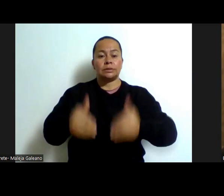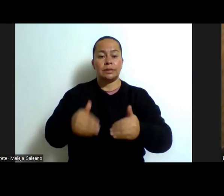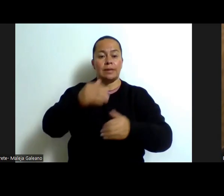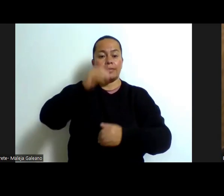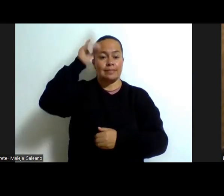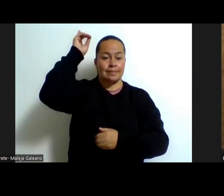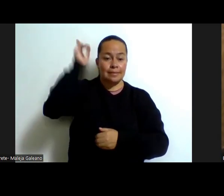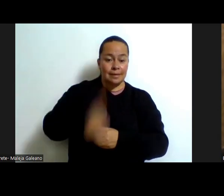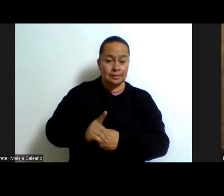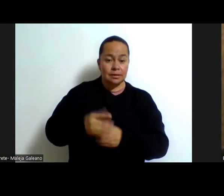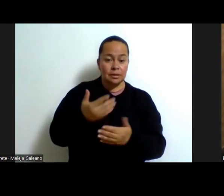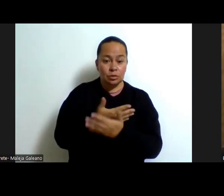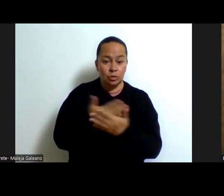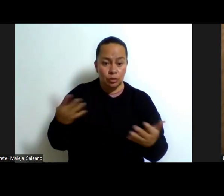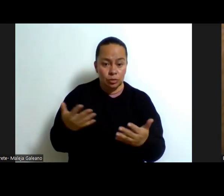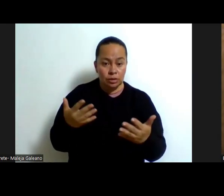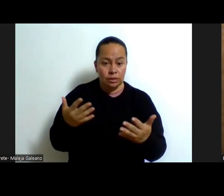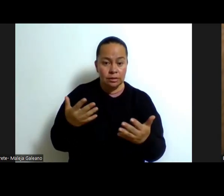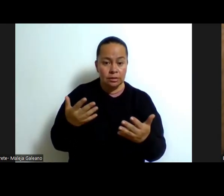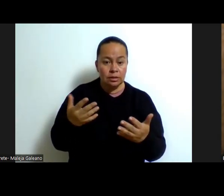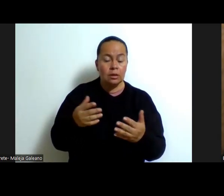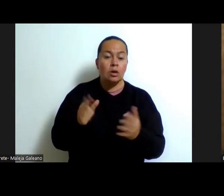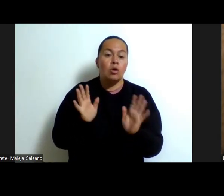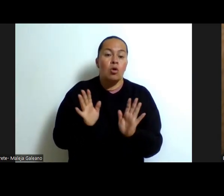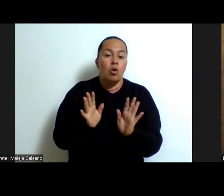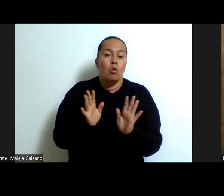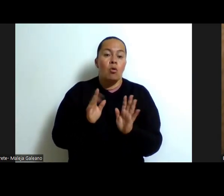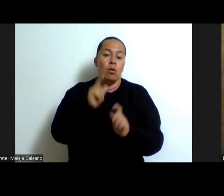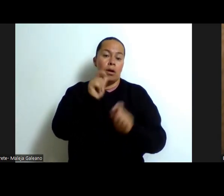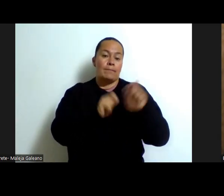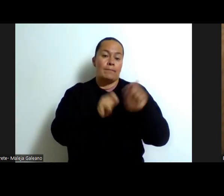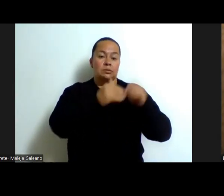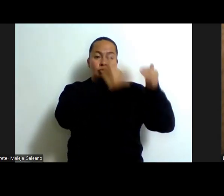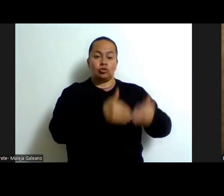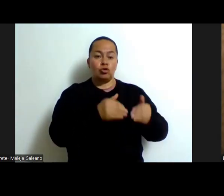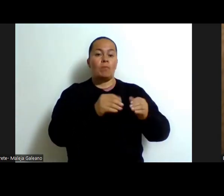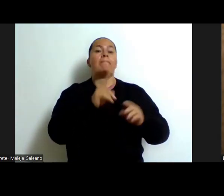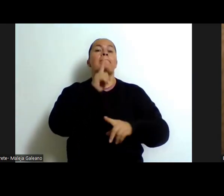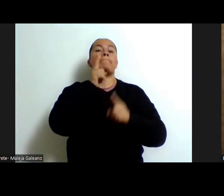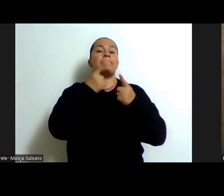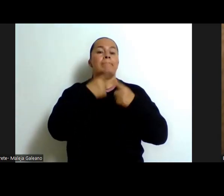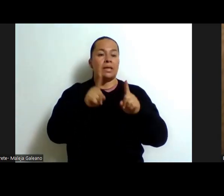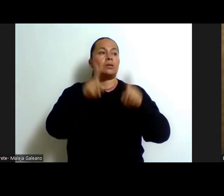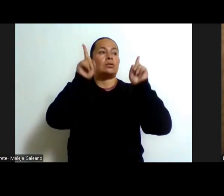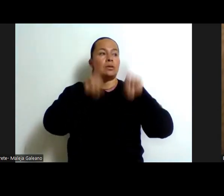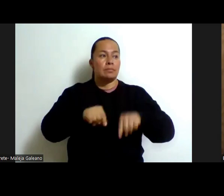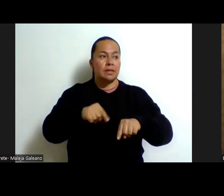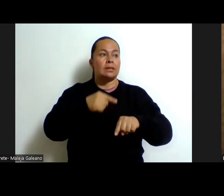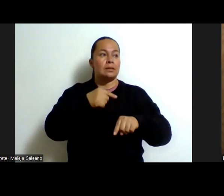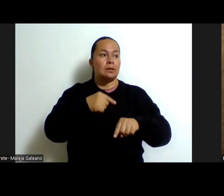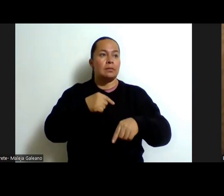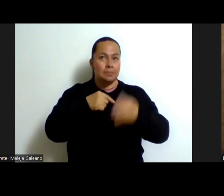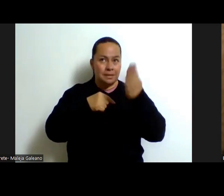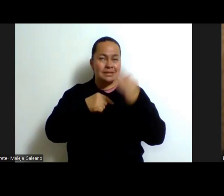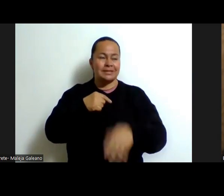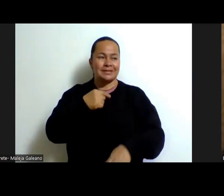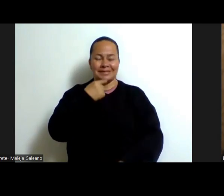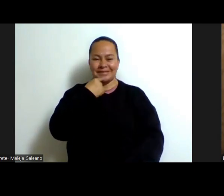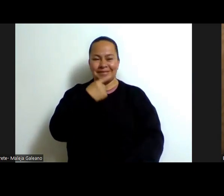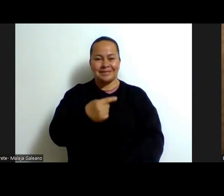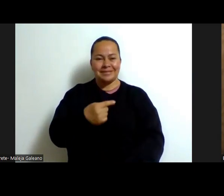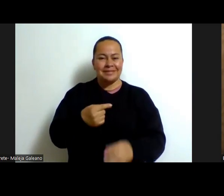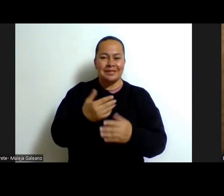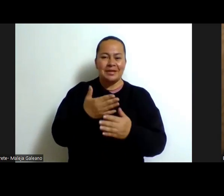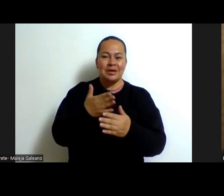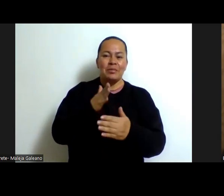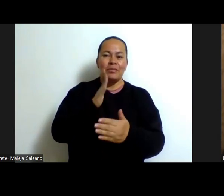con discapacidad pero a su vez también lo que lo que termina conduciendo